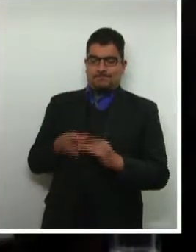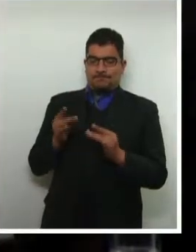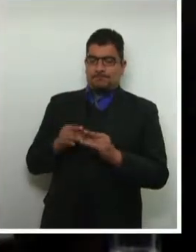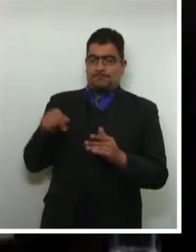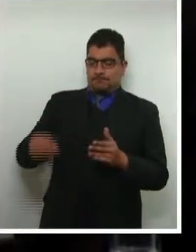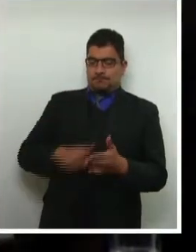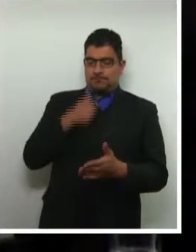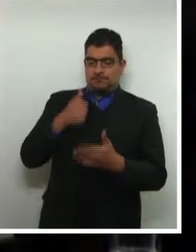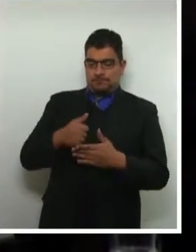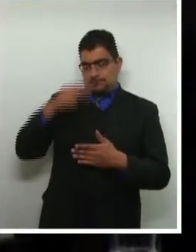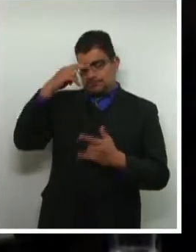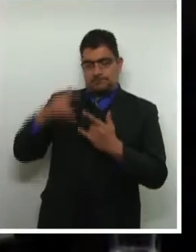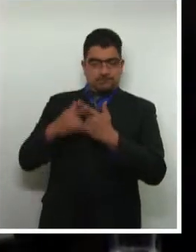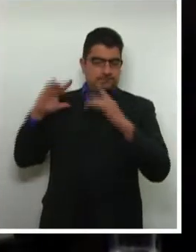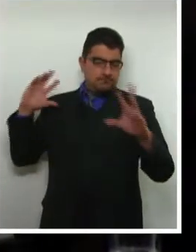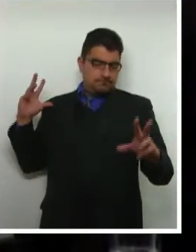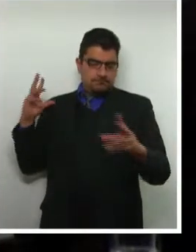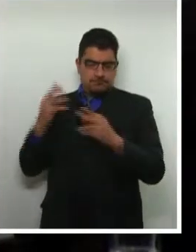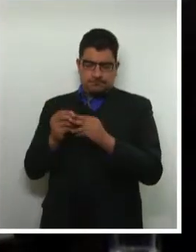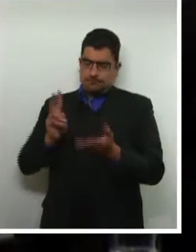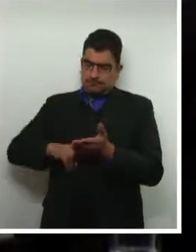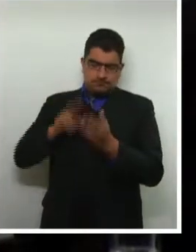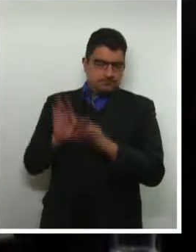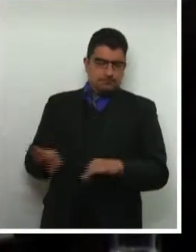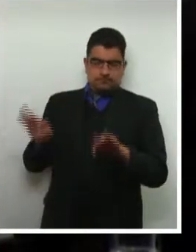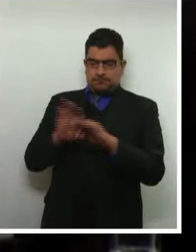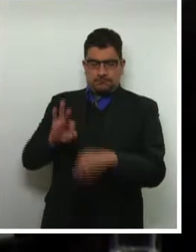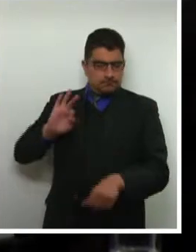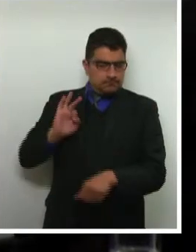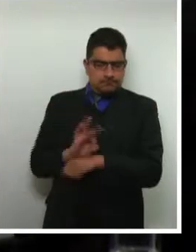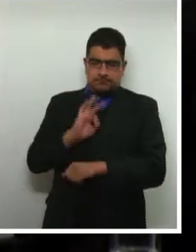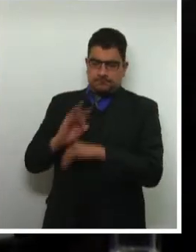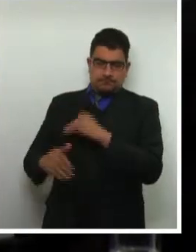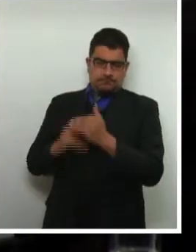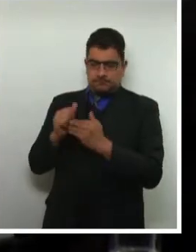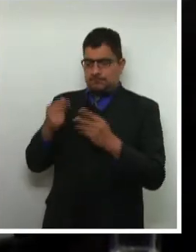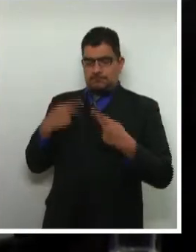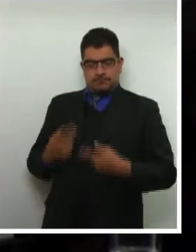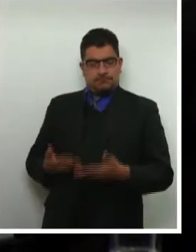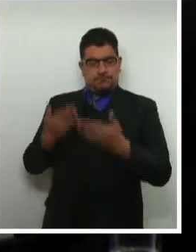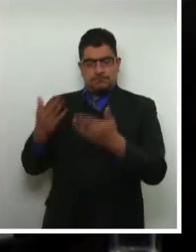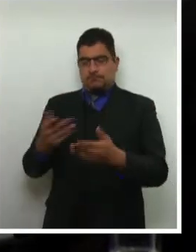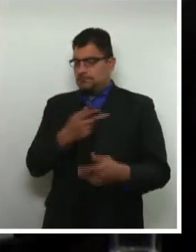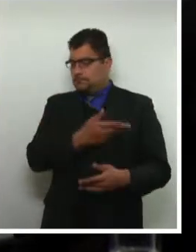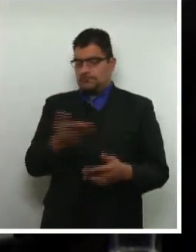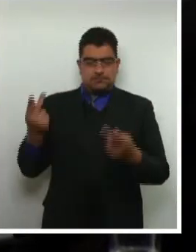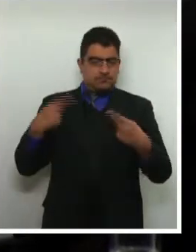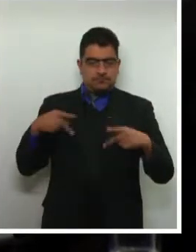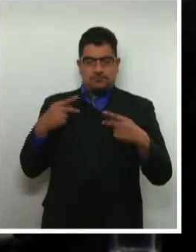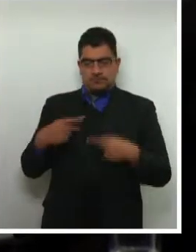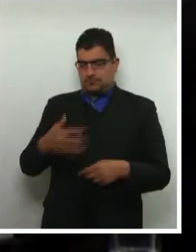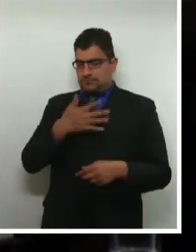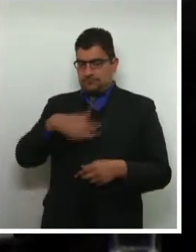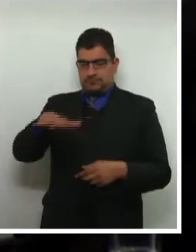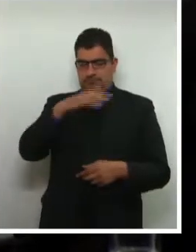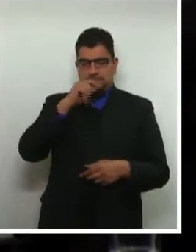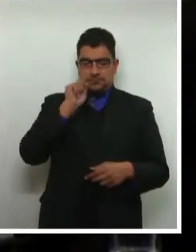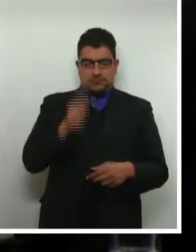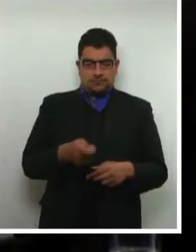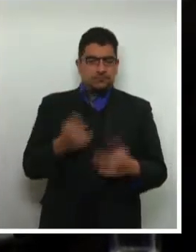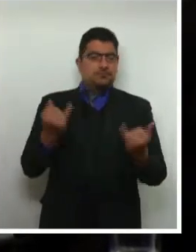esta ciudad, por lo que su protección y conservación son de orden público e interés general. Es decir,